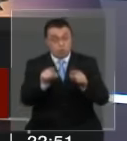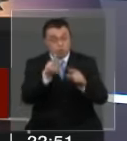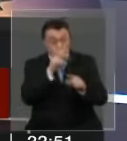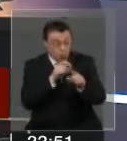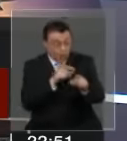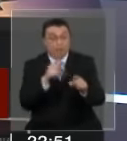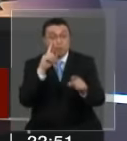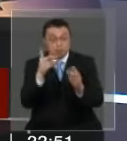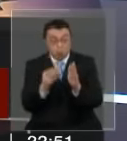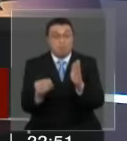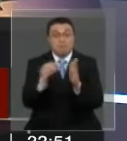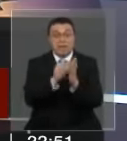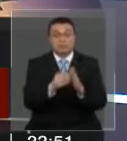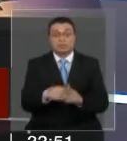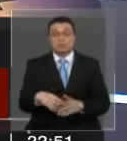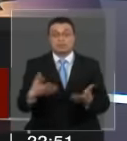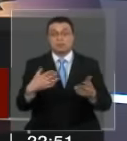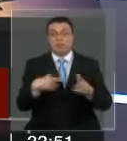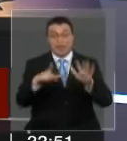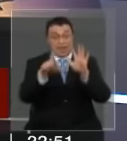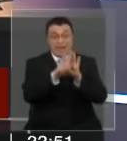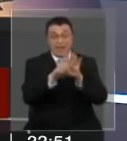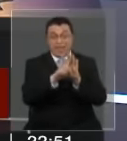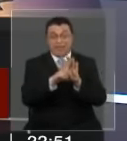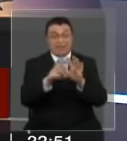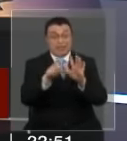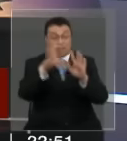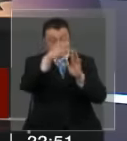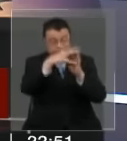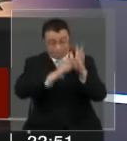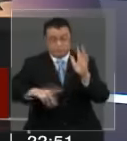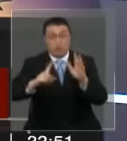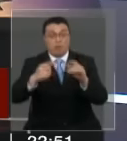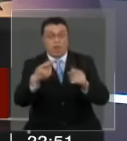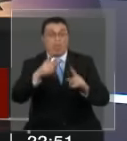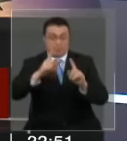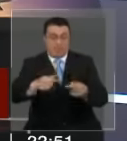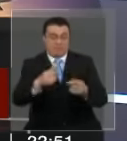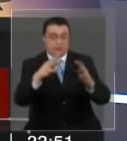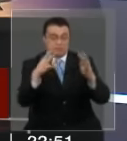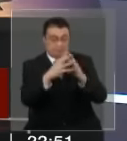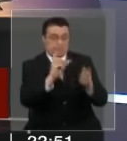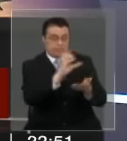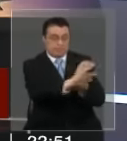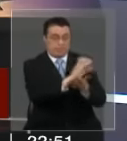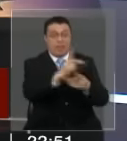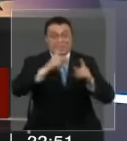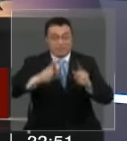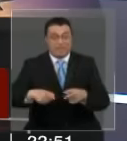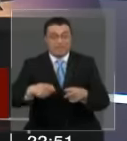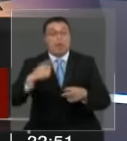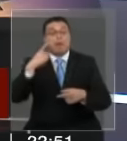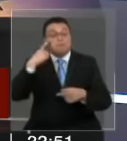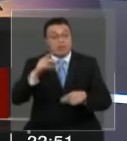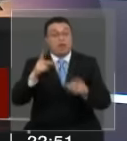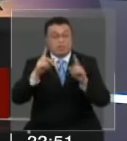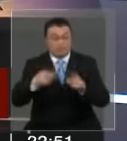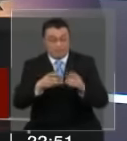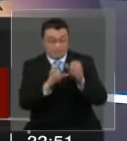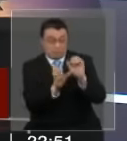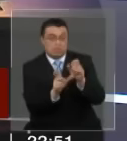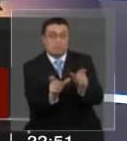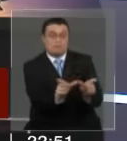Entonces, ¿eh? O sea, derogación de la ley. Tienes que financiar a la Fuerza Armada. Tienes que cambiar esa ley por una otra ley de financiamiento. Presupuesto de la